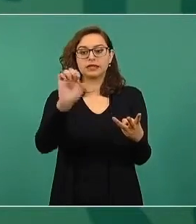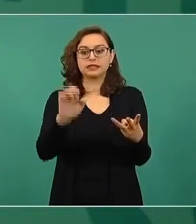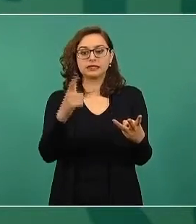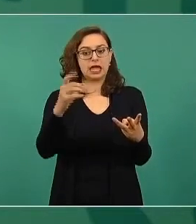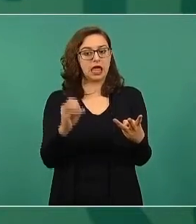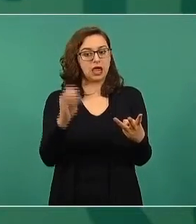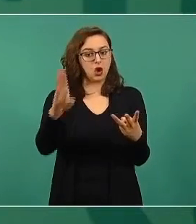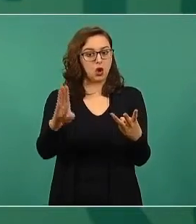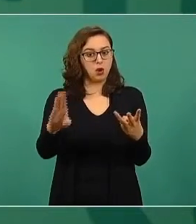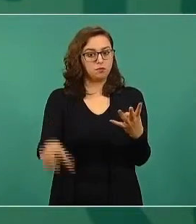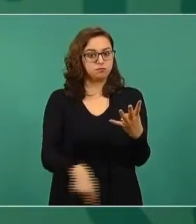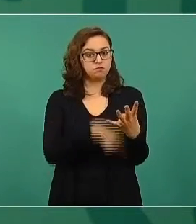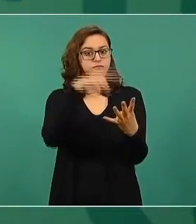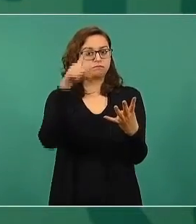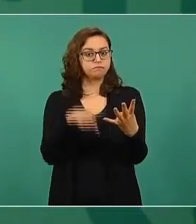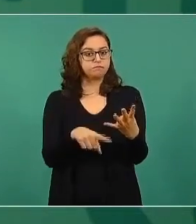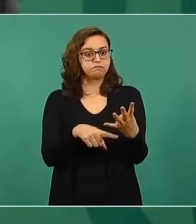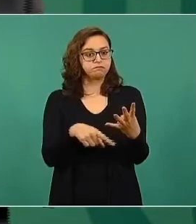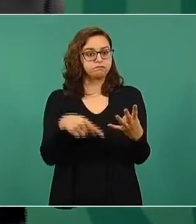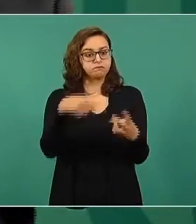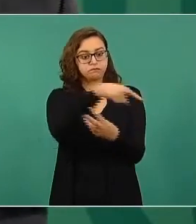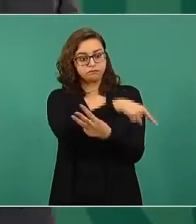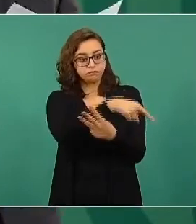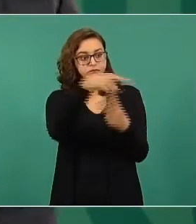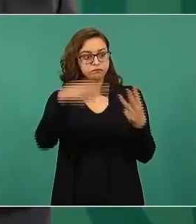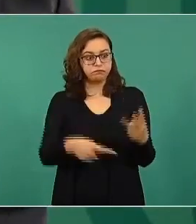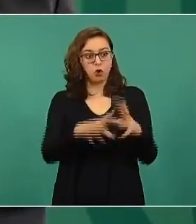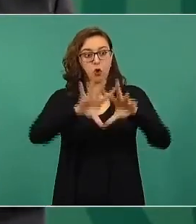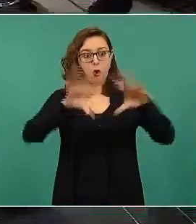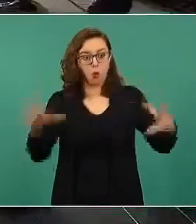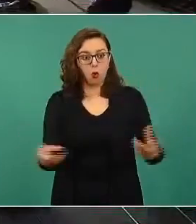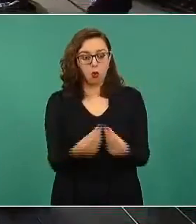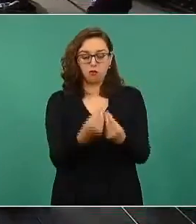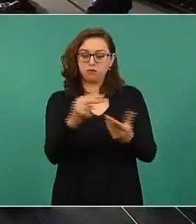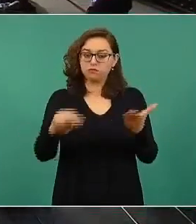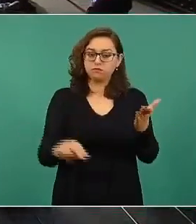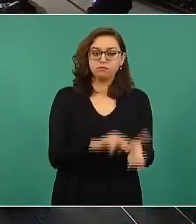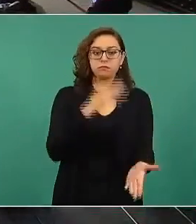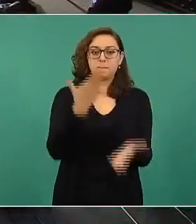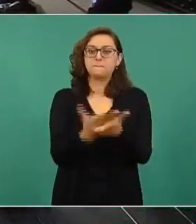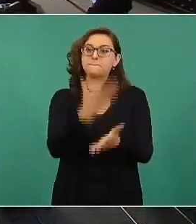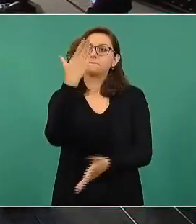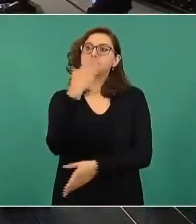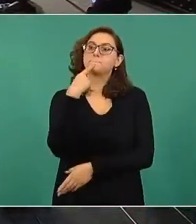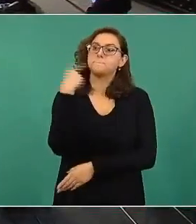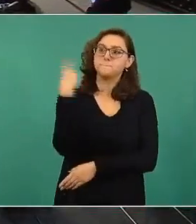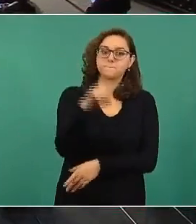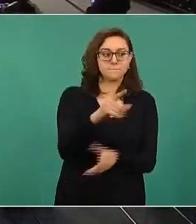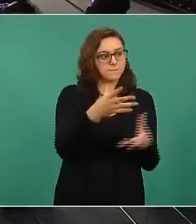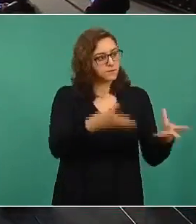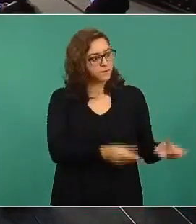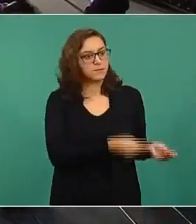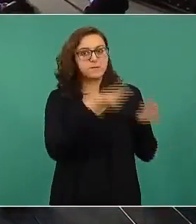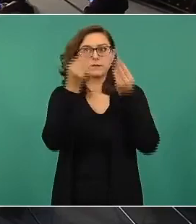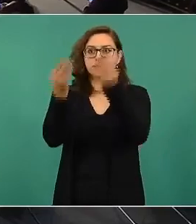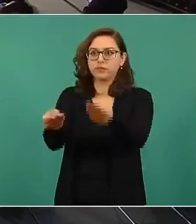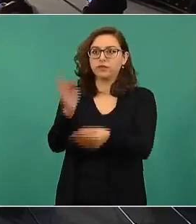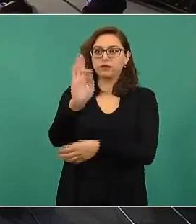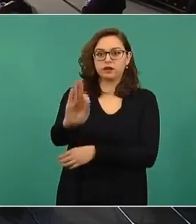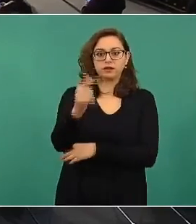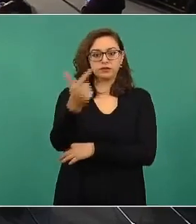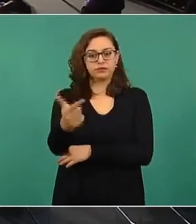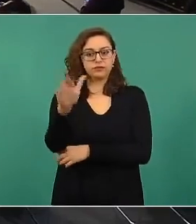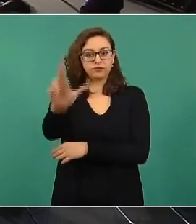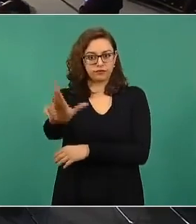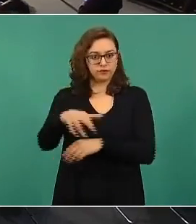Gobernación que se presente la denuncia ante la Fiscalía. Si yo